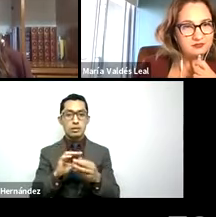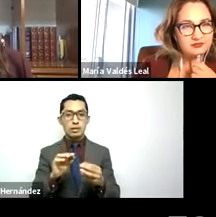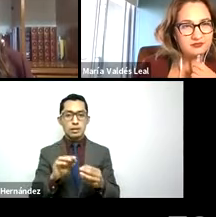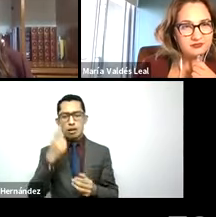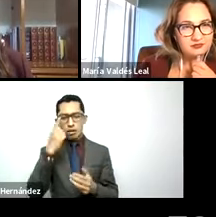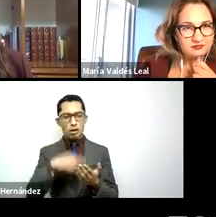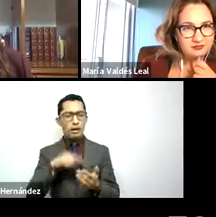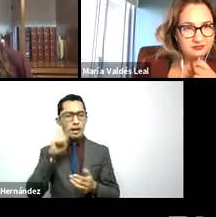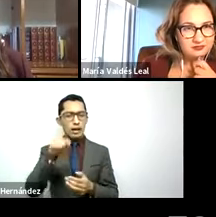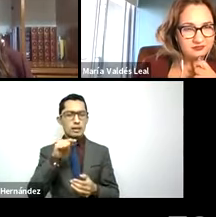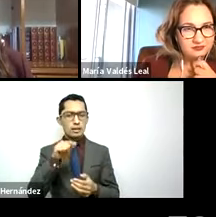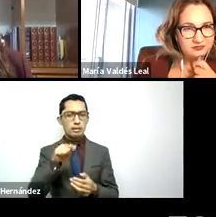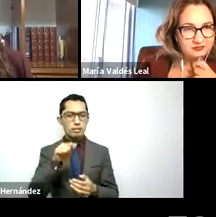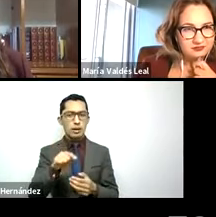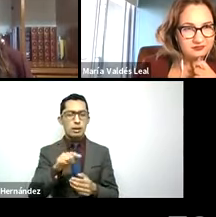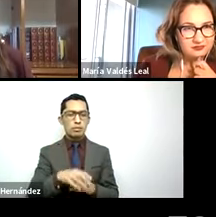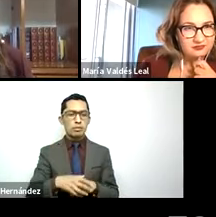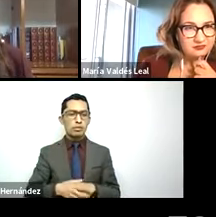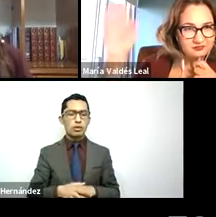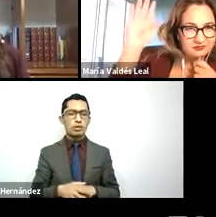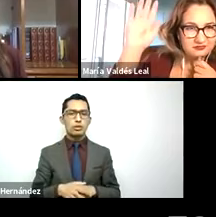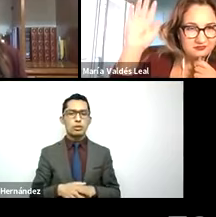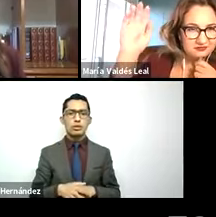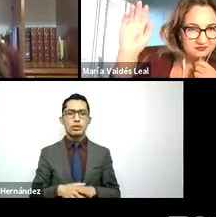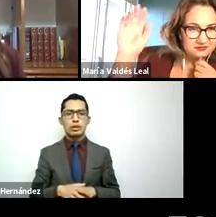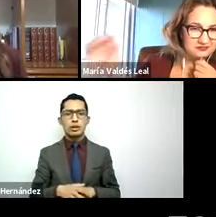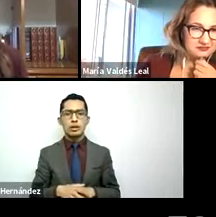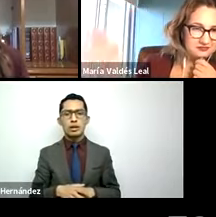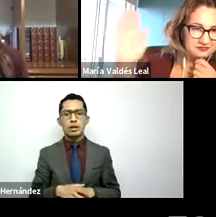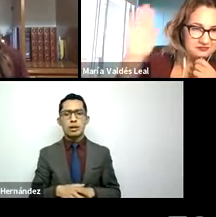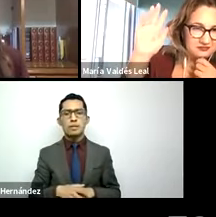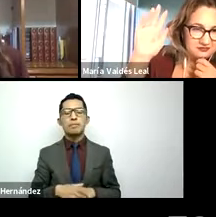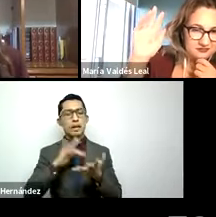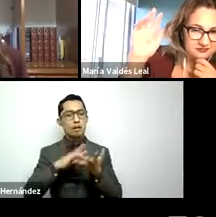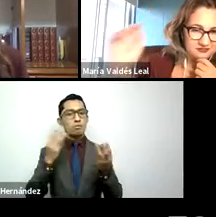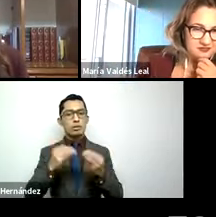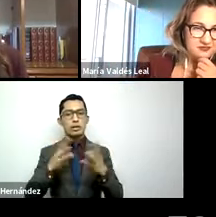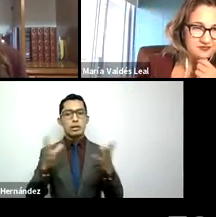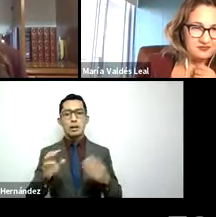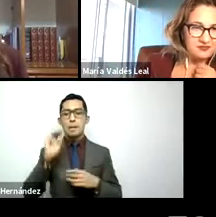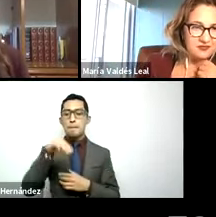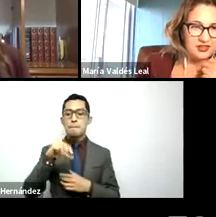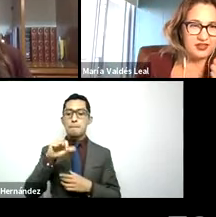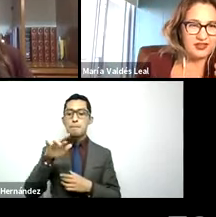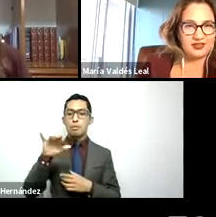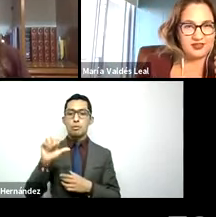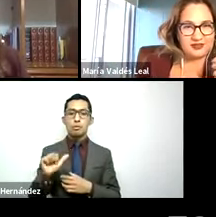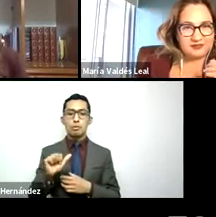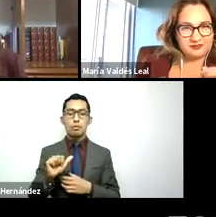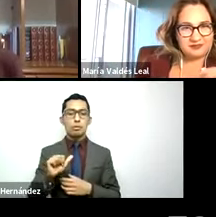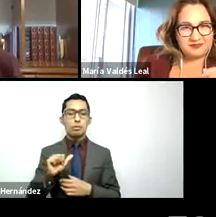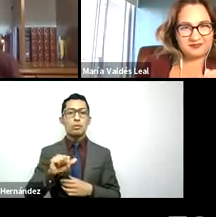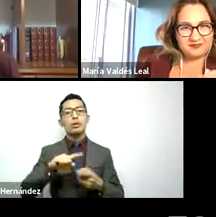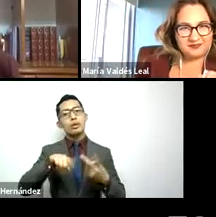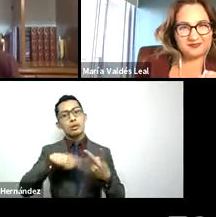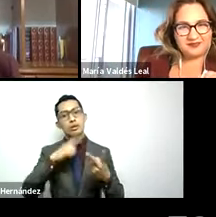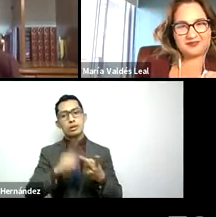se relaciona con este tema. Claro, muchas gracias. María y después Cecilia.